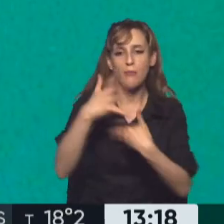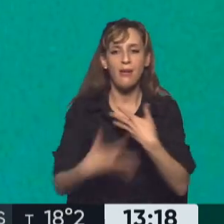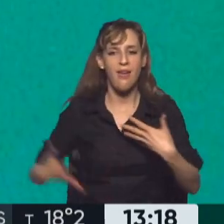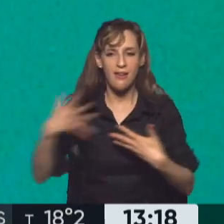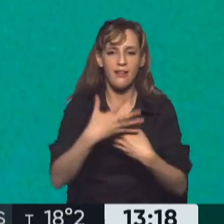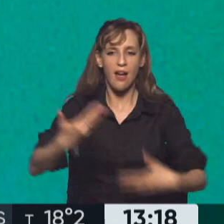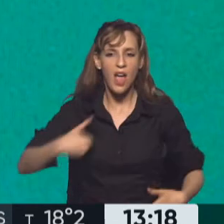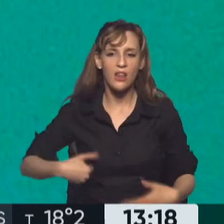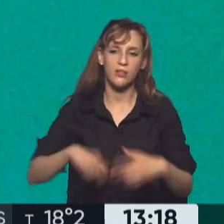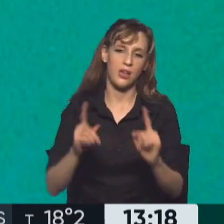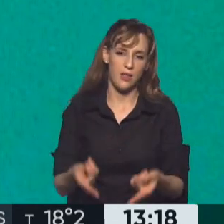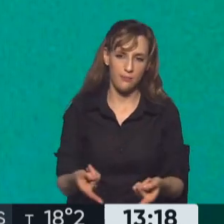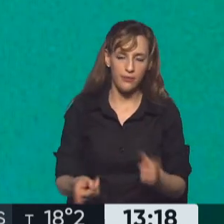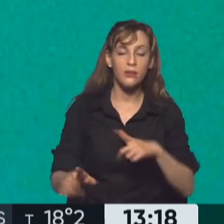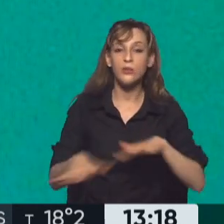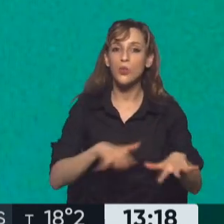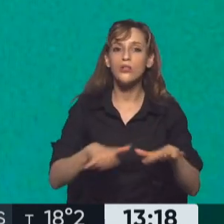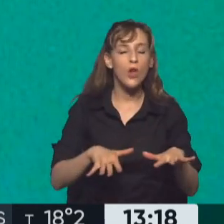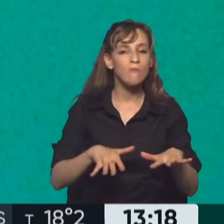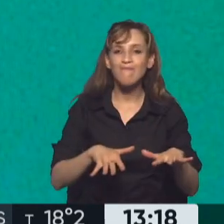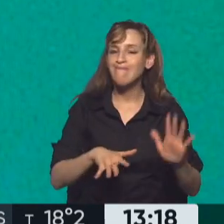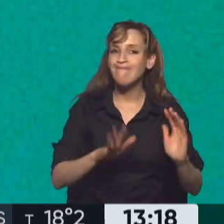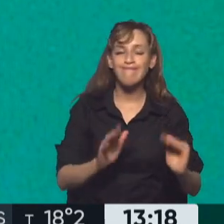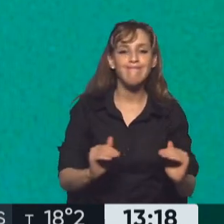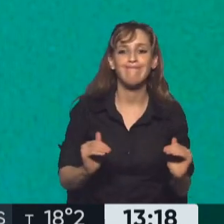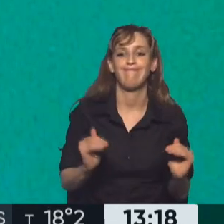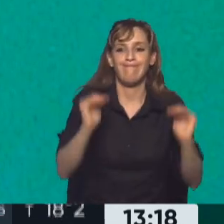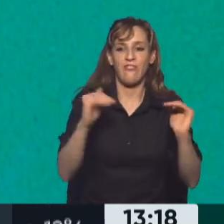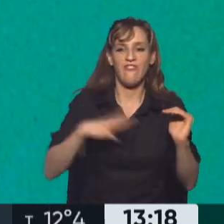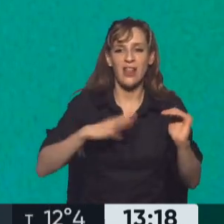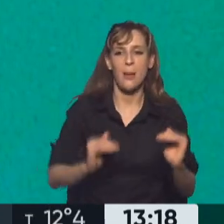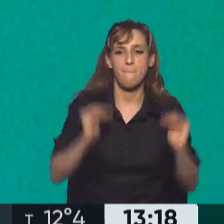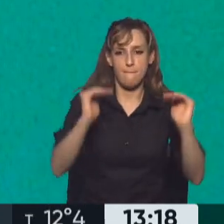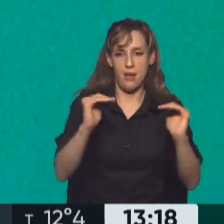Argentina están en una situación en donde no mejoran, pero tenemos que propender hacia eso.